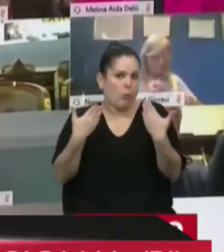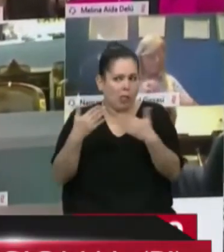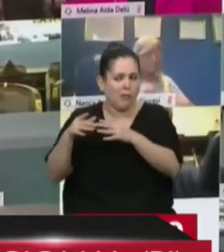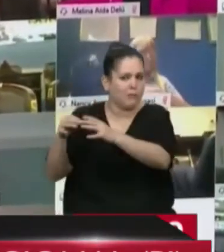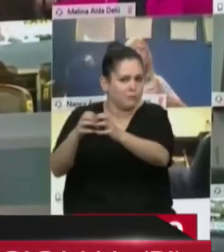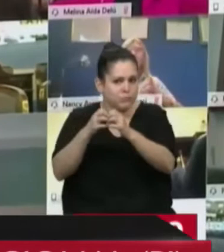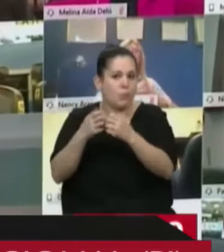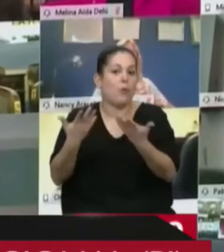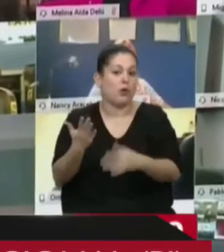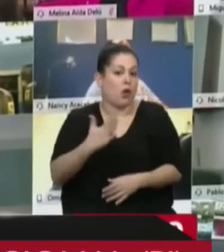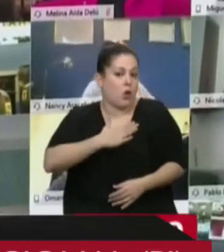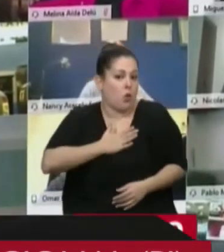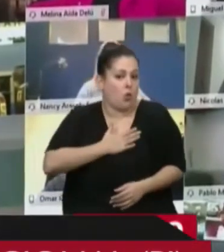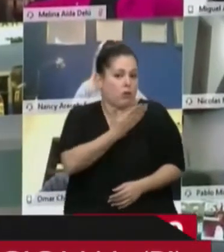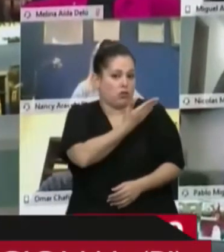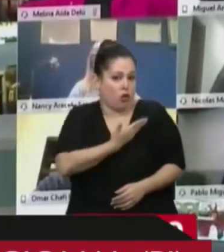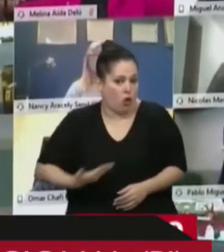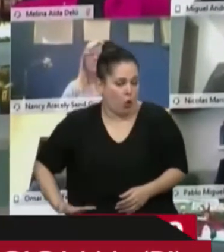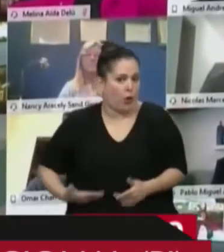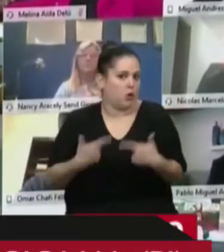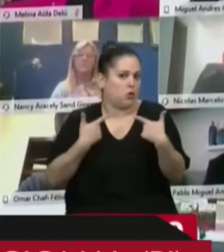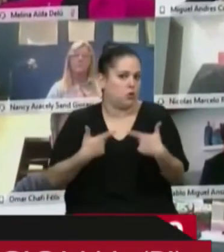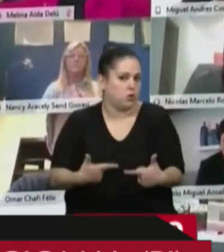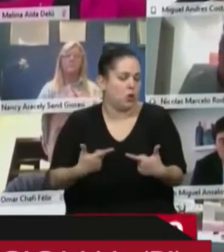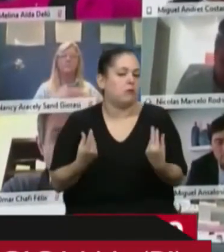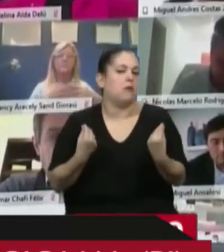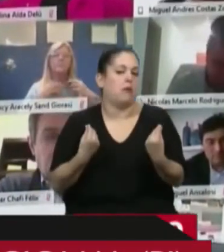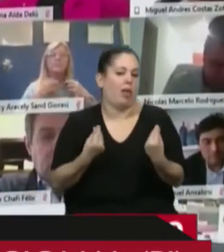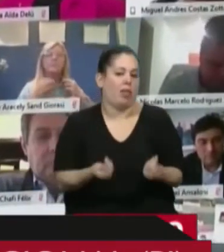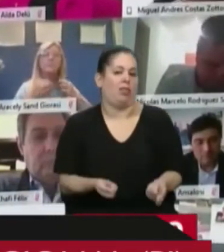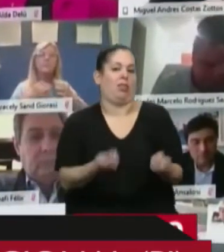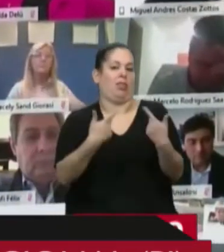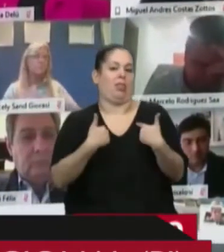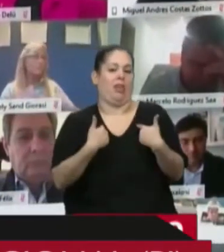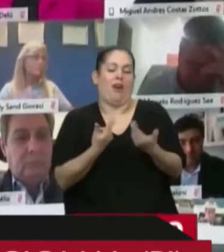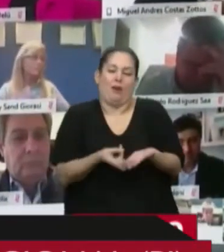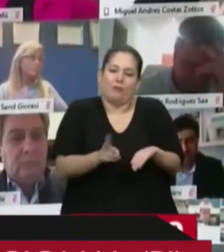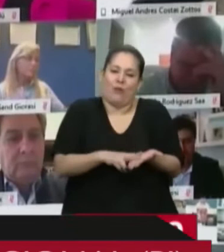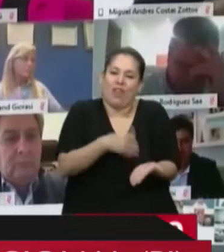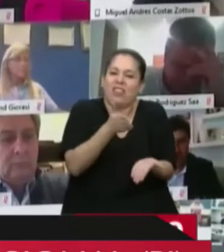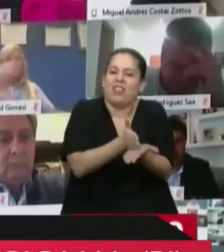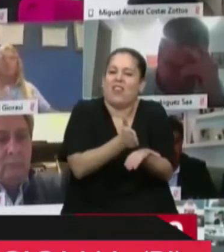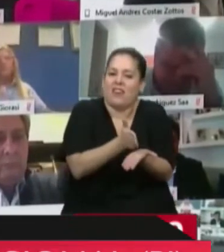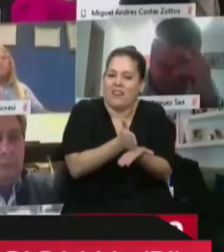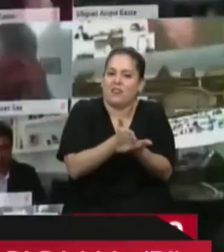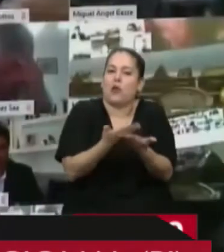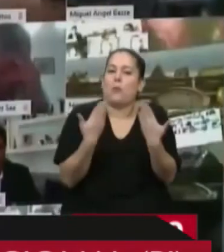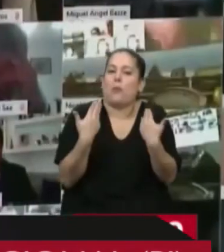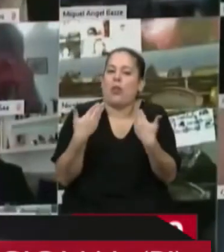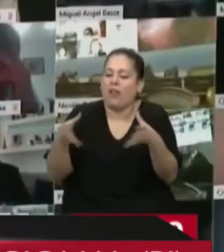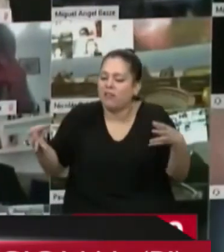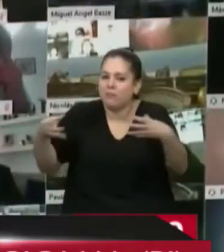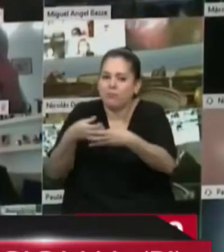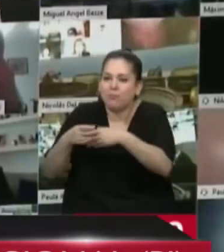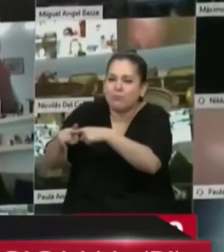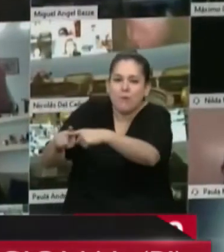para usar esos instrumentos tecnológicos. El tema de la conectividad también. El docente y la docente, lo que está ocurriendo ahora es